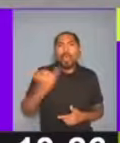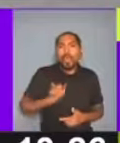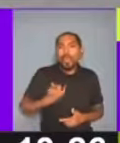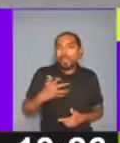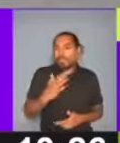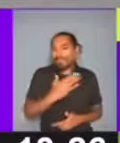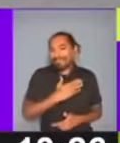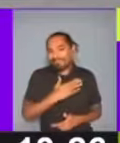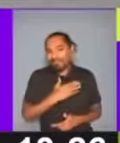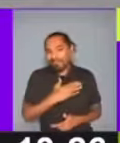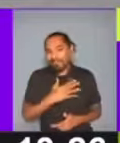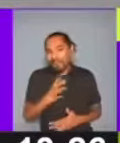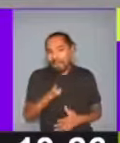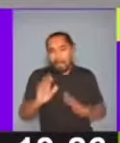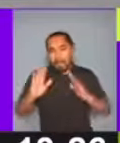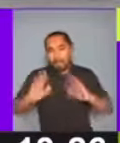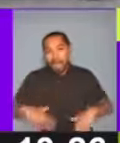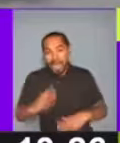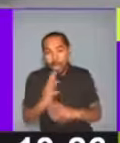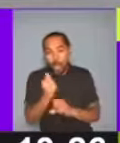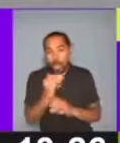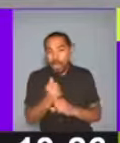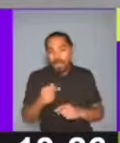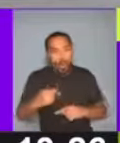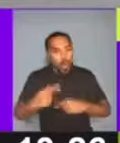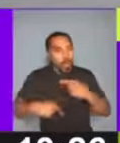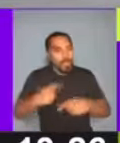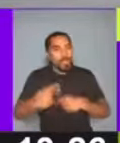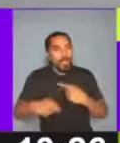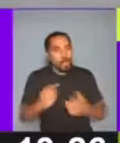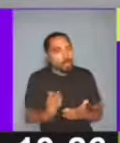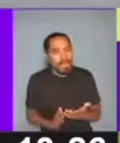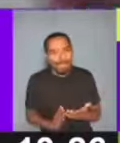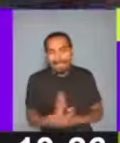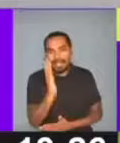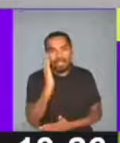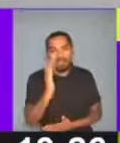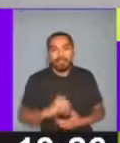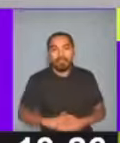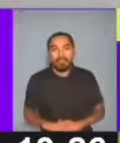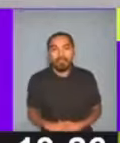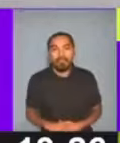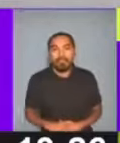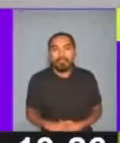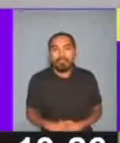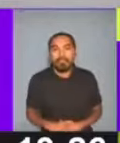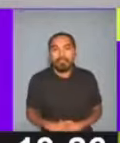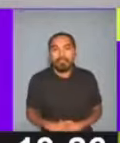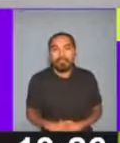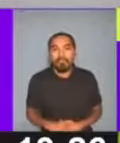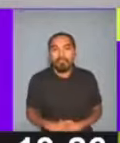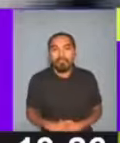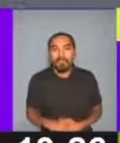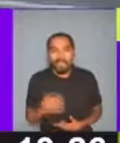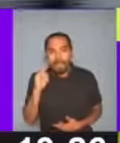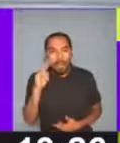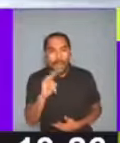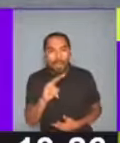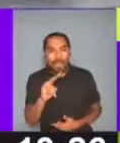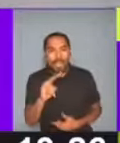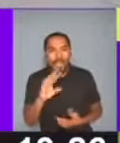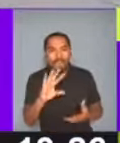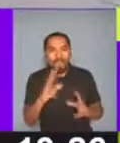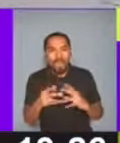Lamentablemente, esto va a ser y por tiempo indeterminado. Así que esta va a ser la modalidad de viaje que vamos a ver acá en la ciudad de San Salvador de Jujuy.